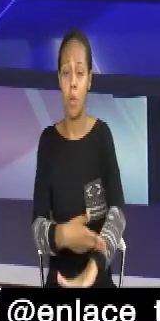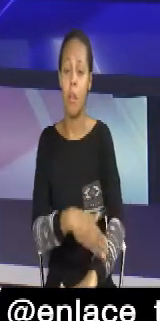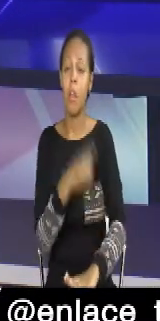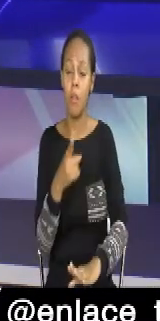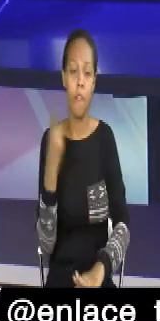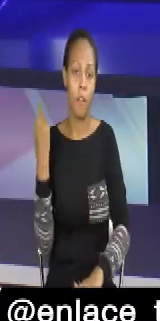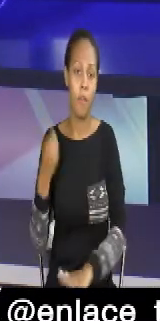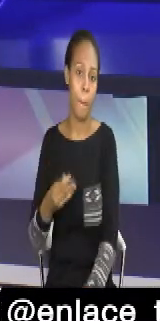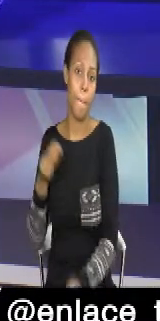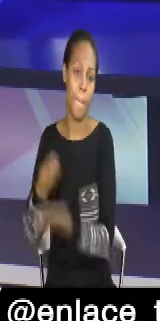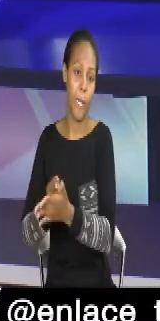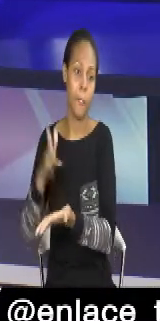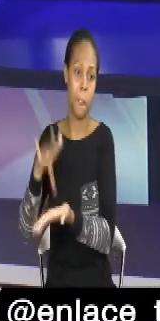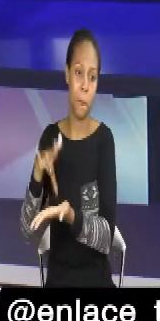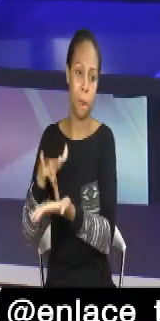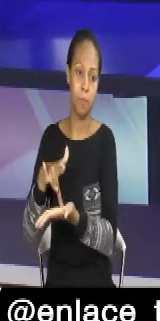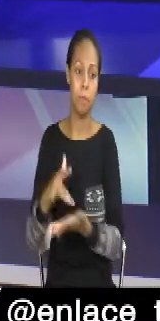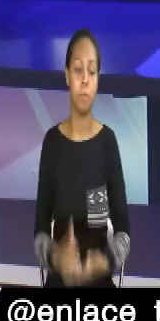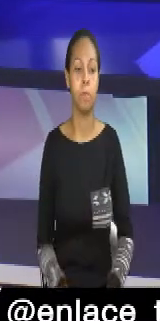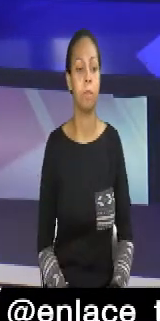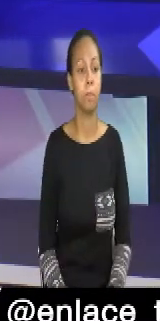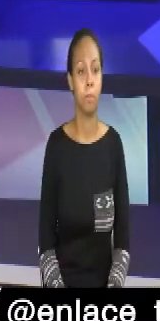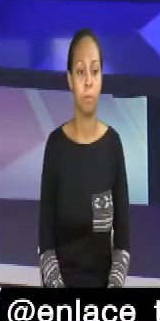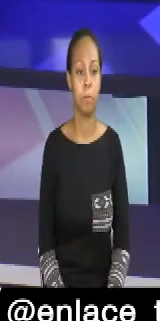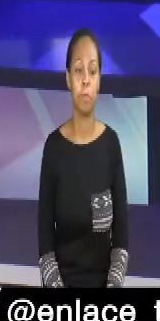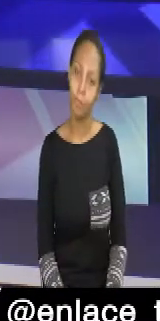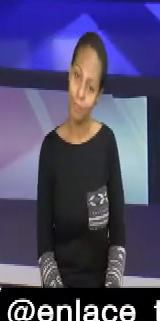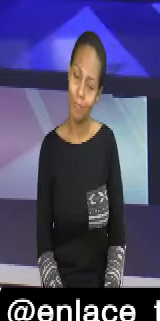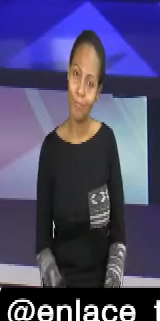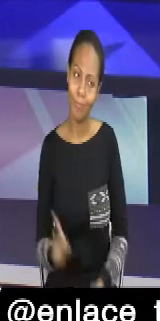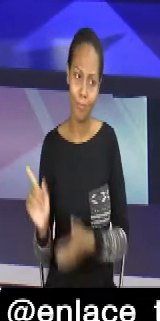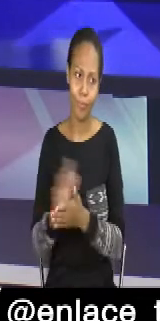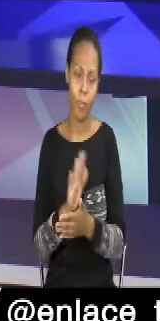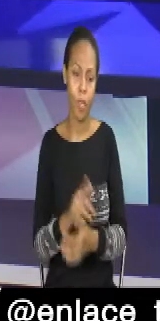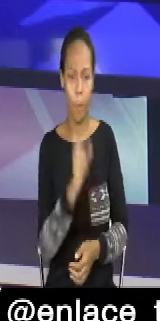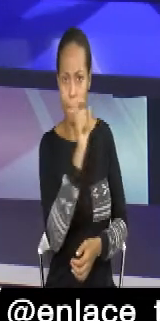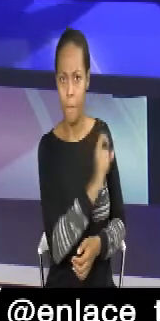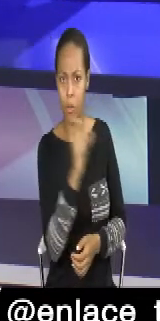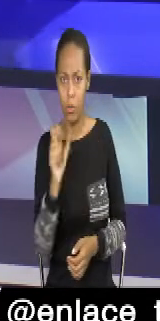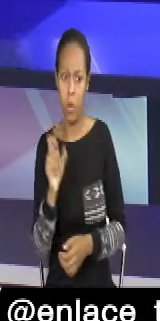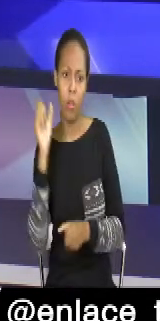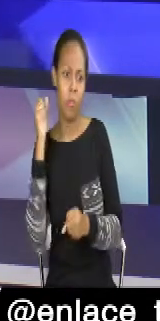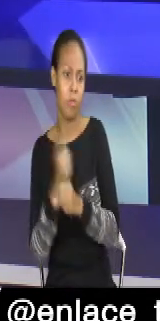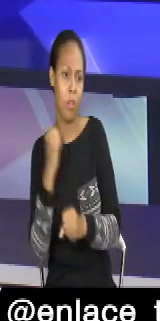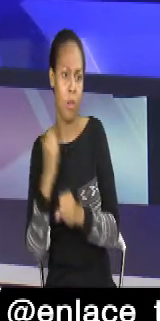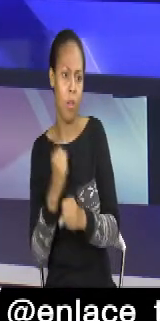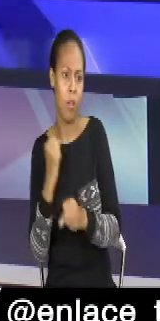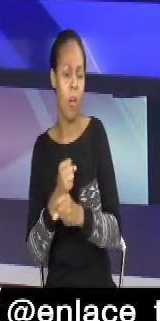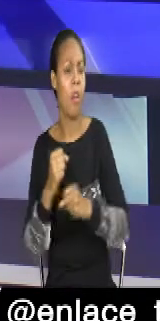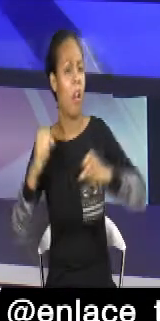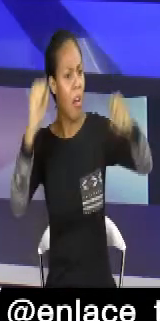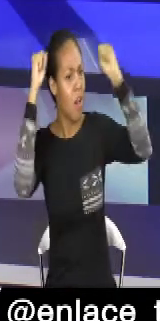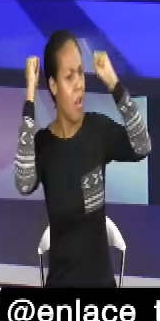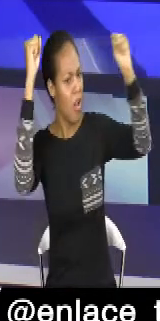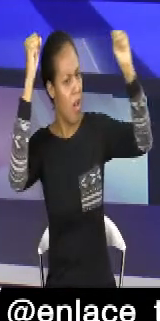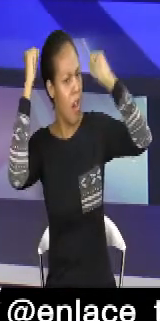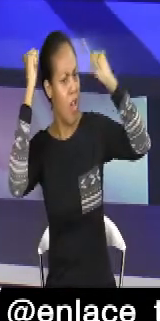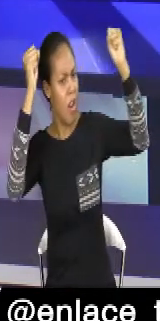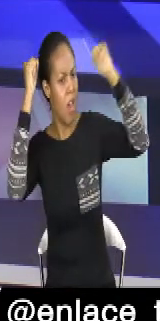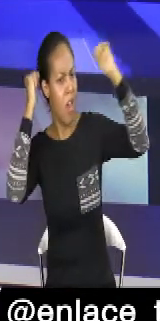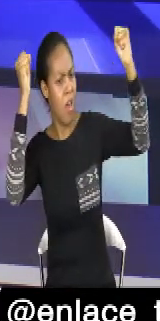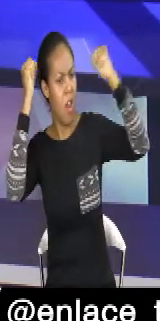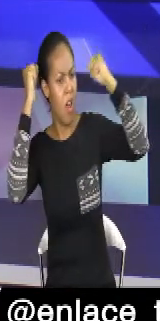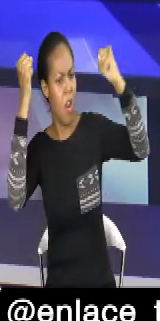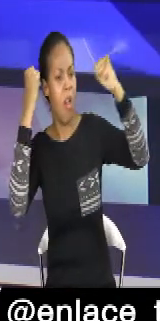Y ante el pronunciamiento del jurídico de la firma Mota Engil, los trabajadores al servicio de esta empresa portuguesa protestaron con cierres parciales de la vía a la ciudad